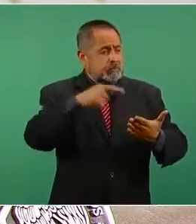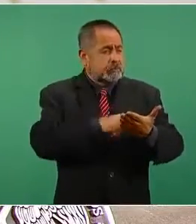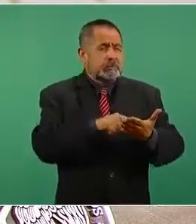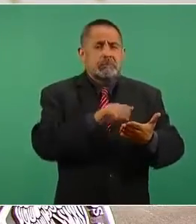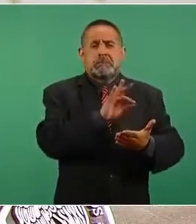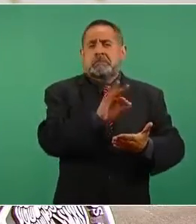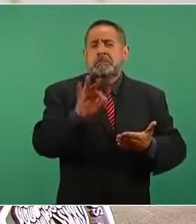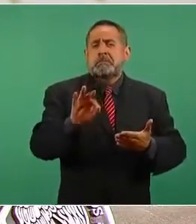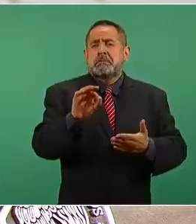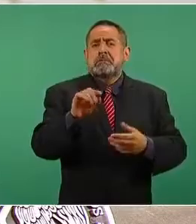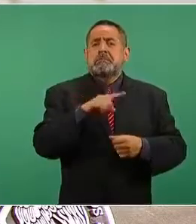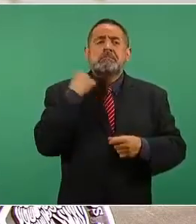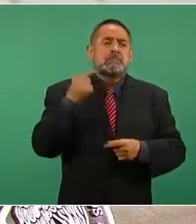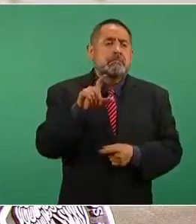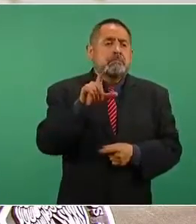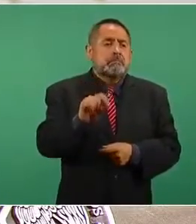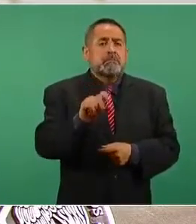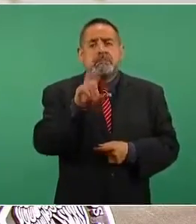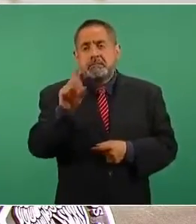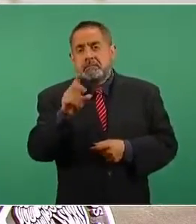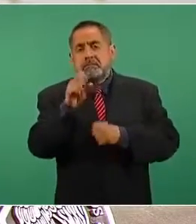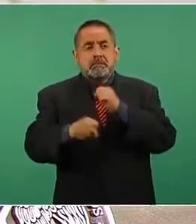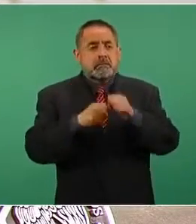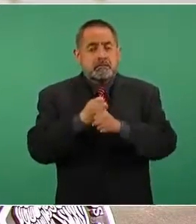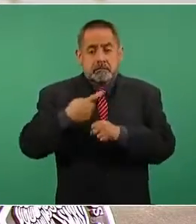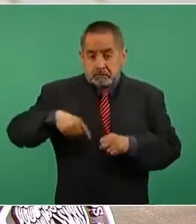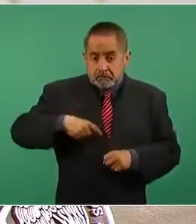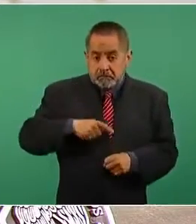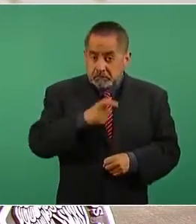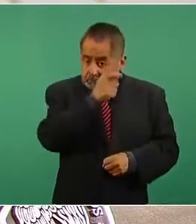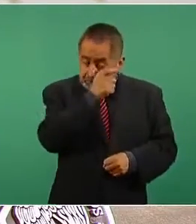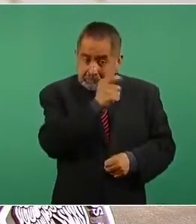20, 30 años, se les tenía que pagar gas